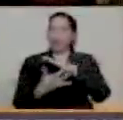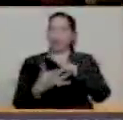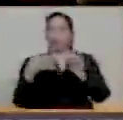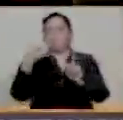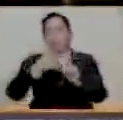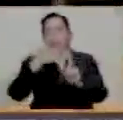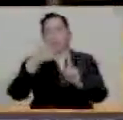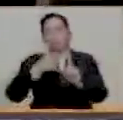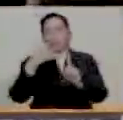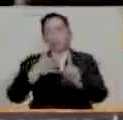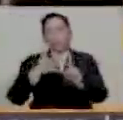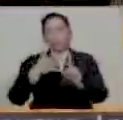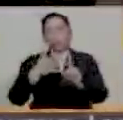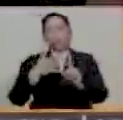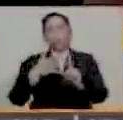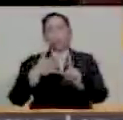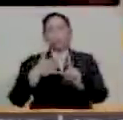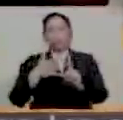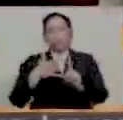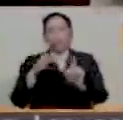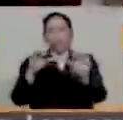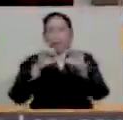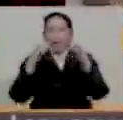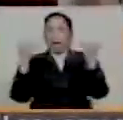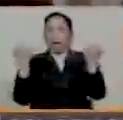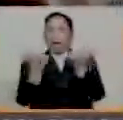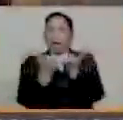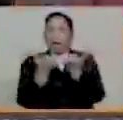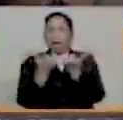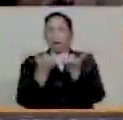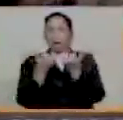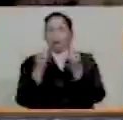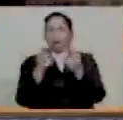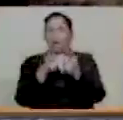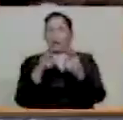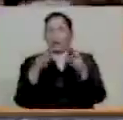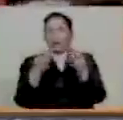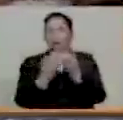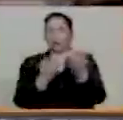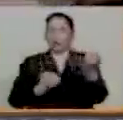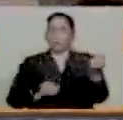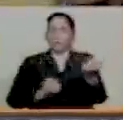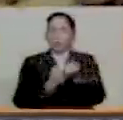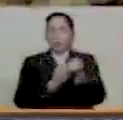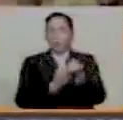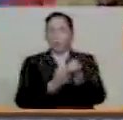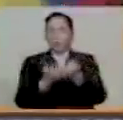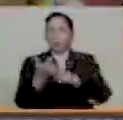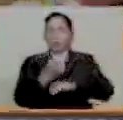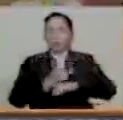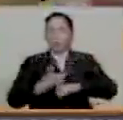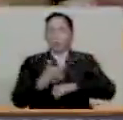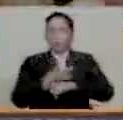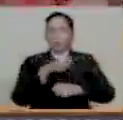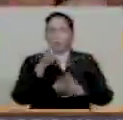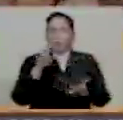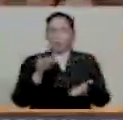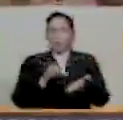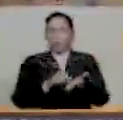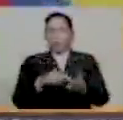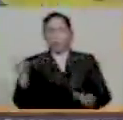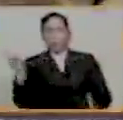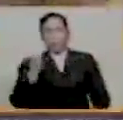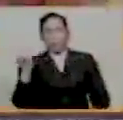y capacitación desde las aulas de clase con el apoyo del gobierno nacional.